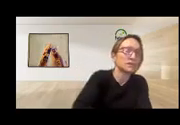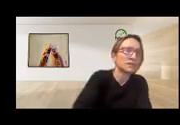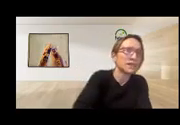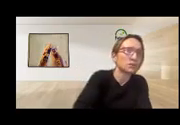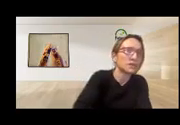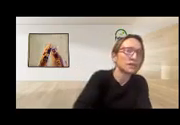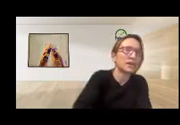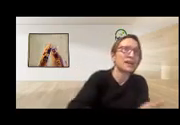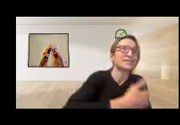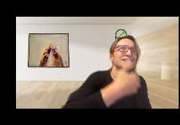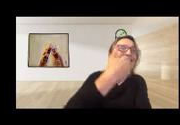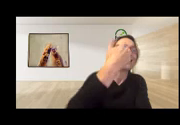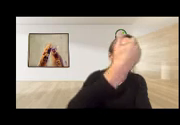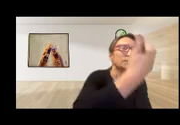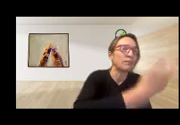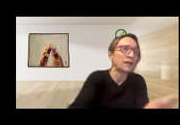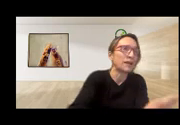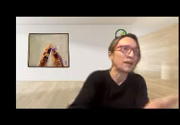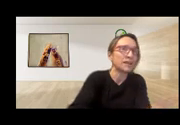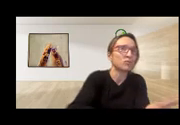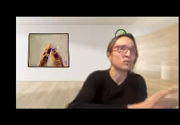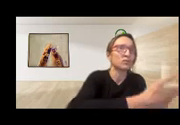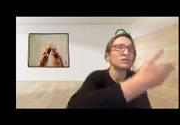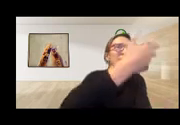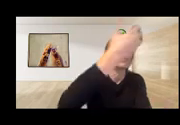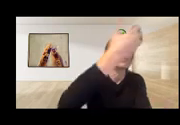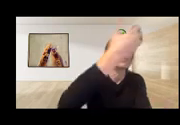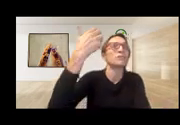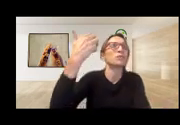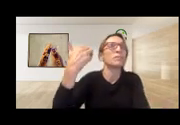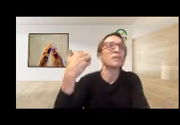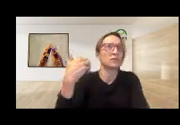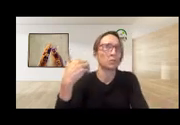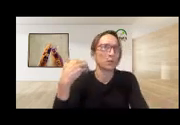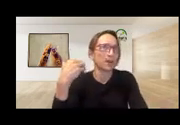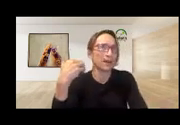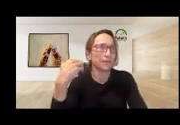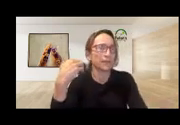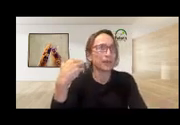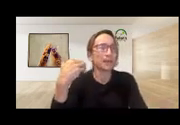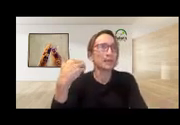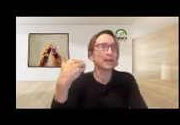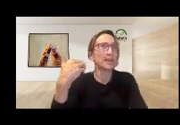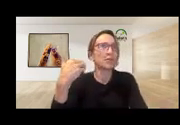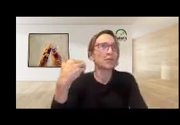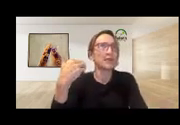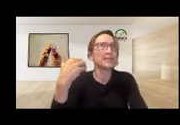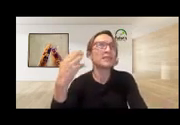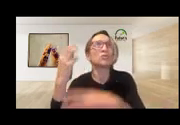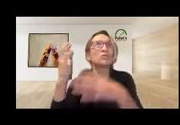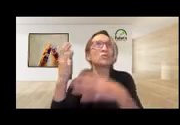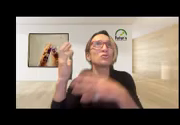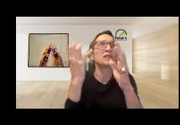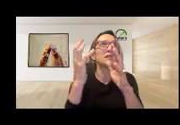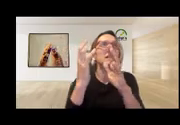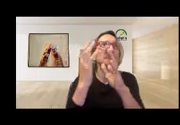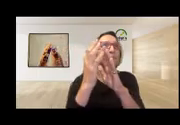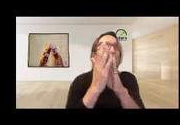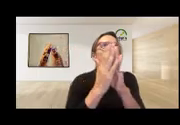existieron ciertos animales, ciertas plantas, y nosotros nada más estamos de paso por acá, ¿verdad? Y yo creo que